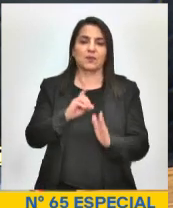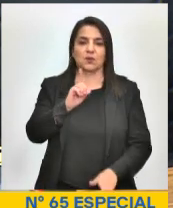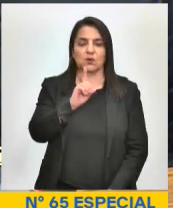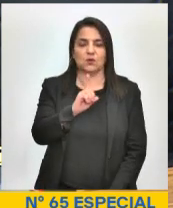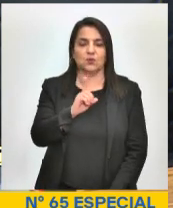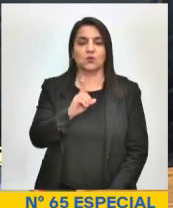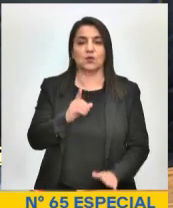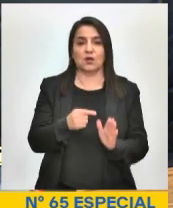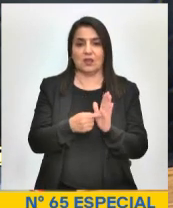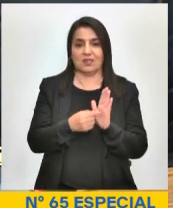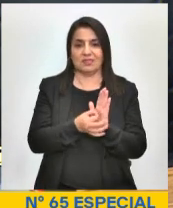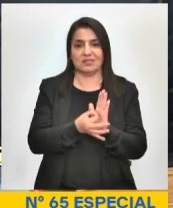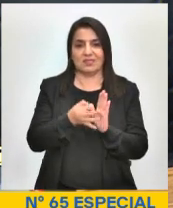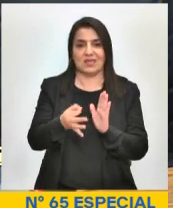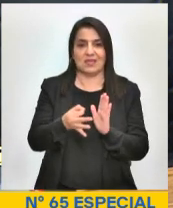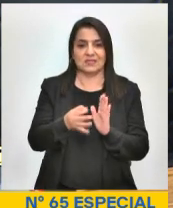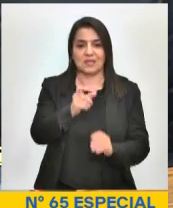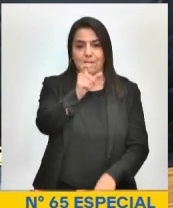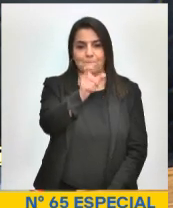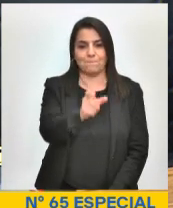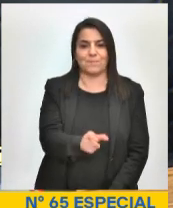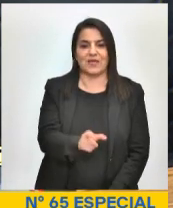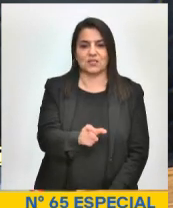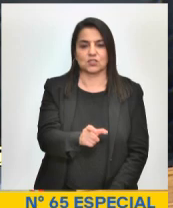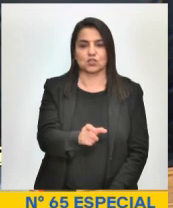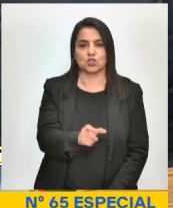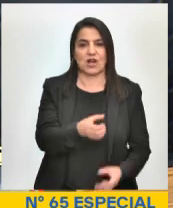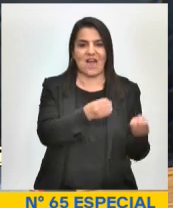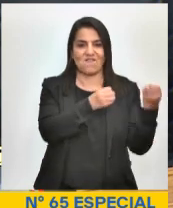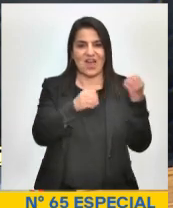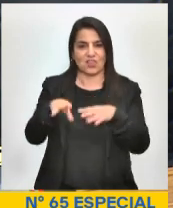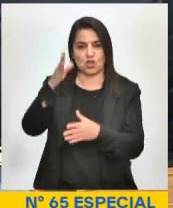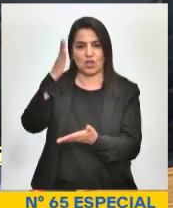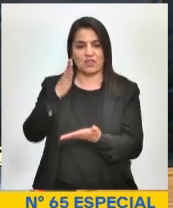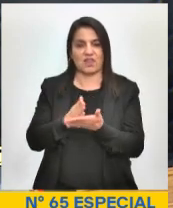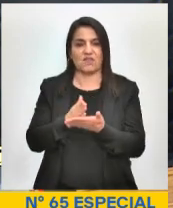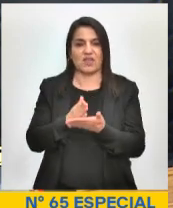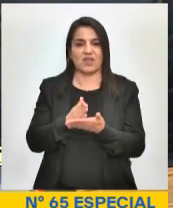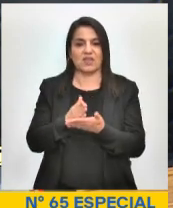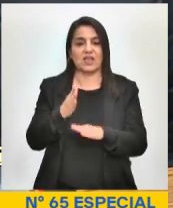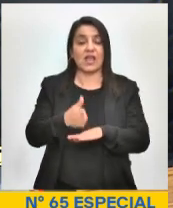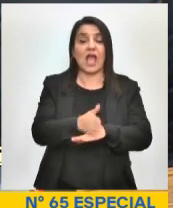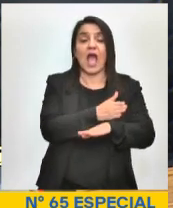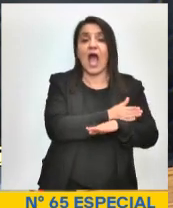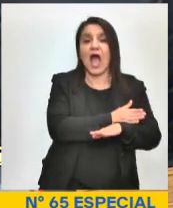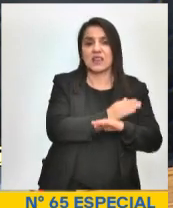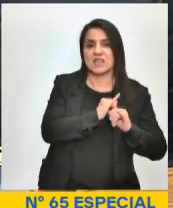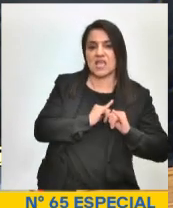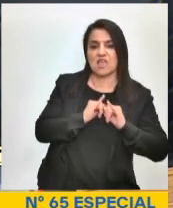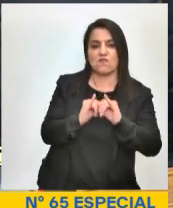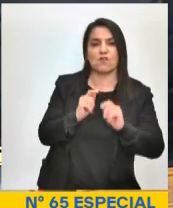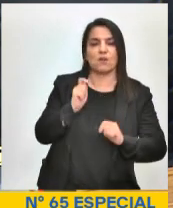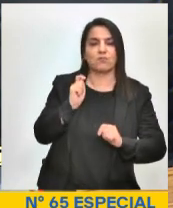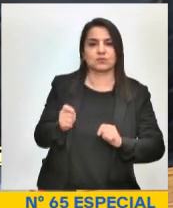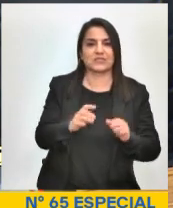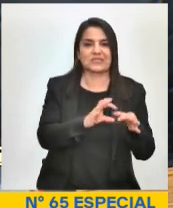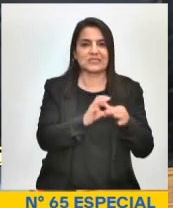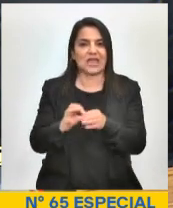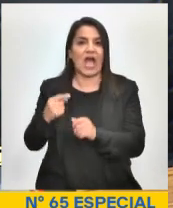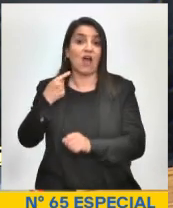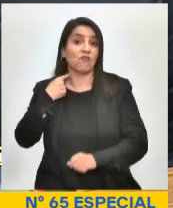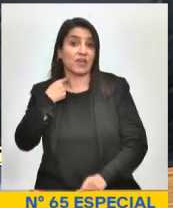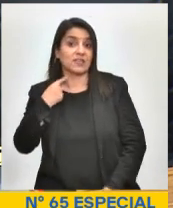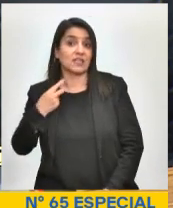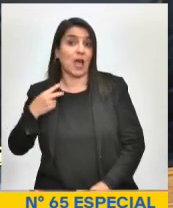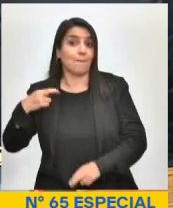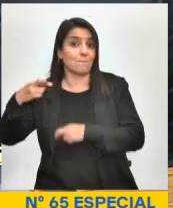que señala el acusado incurrió en la causal de notable abandono de deberes al anticipar un fallo que produciría efectos patrimoniales importantes respecto a su